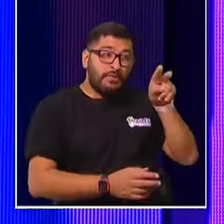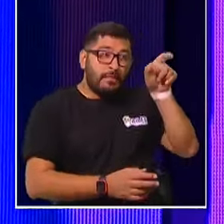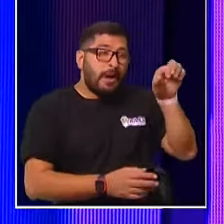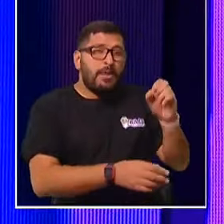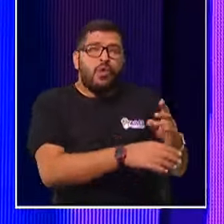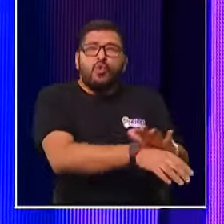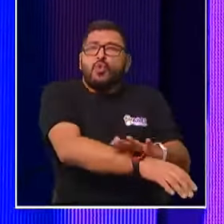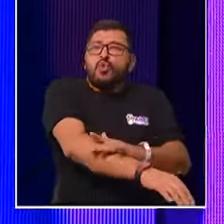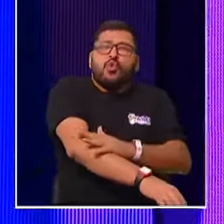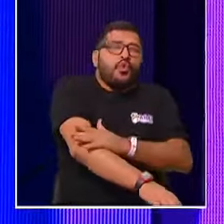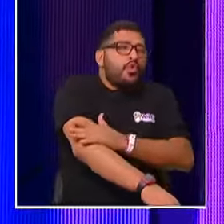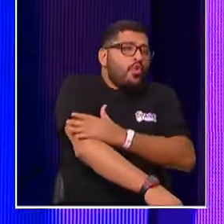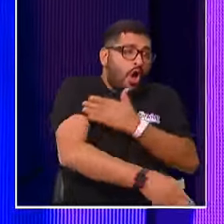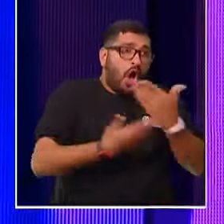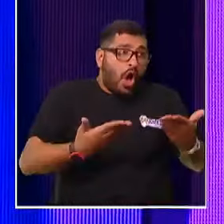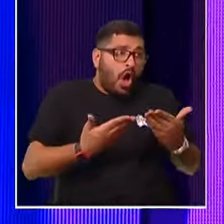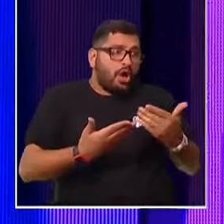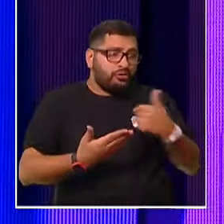esta entrevista.